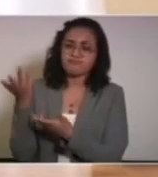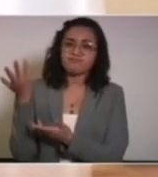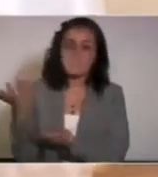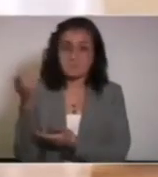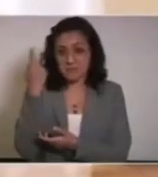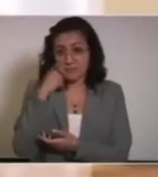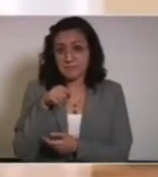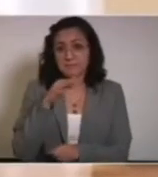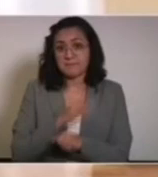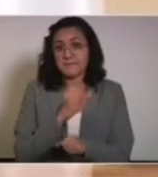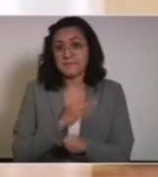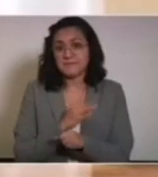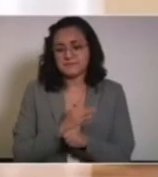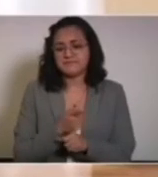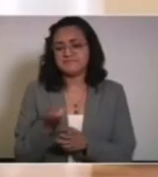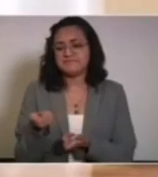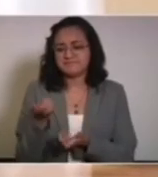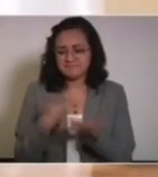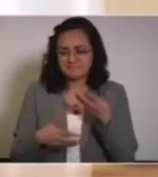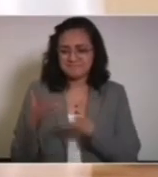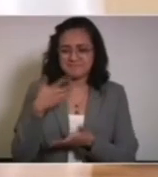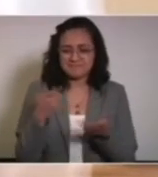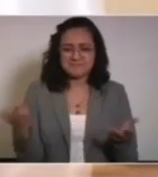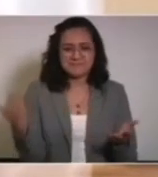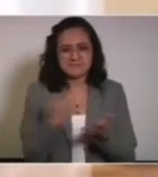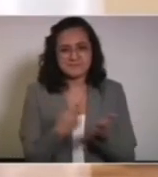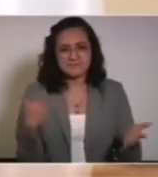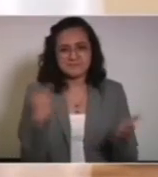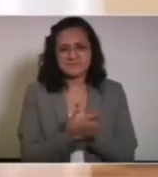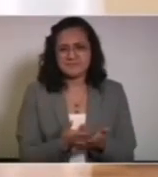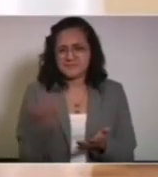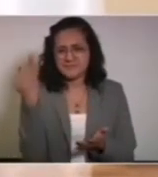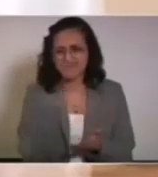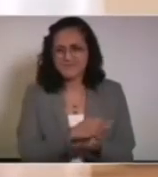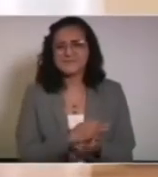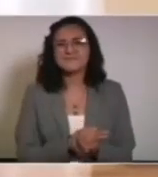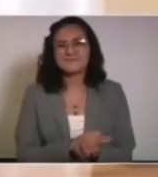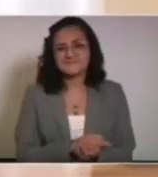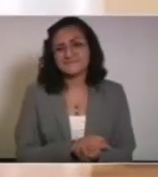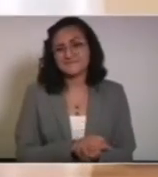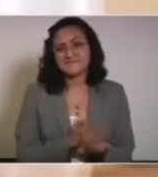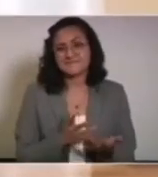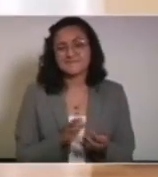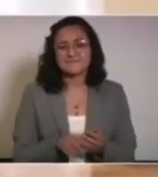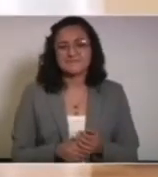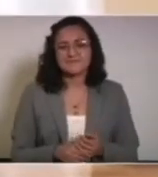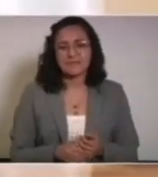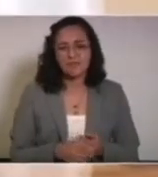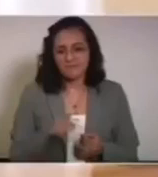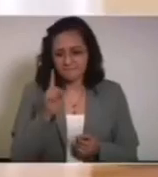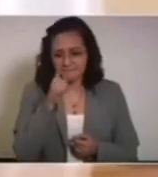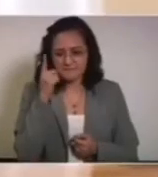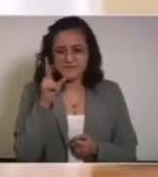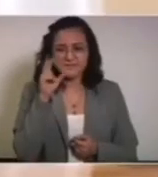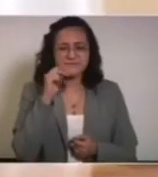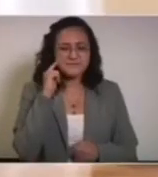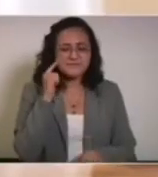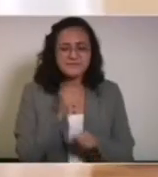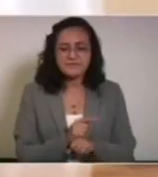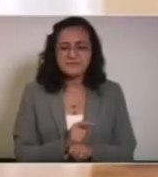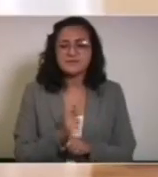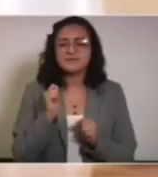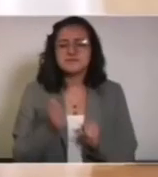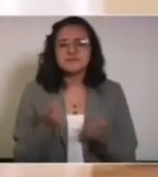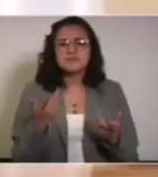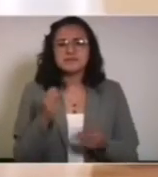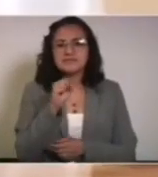facturas falsas y como lleva un proceso no no no fácil de identificación por el